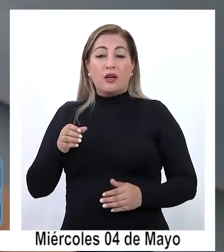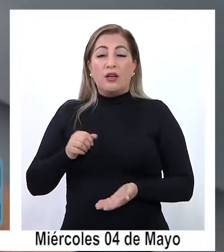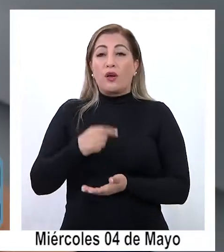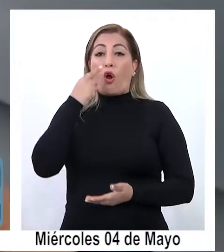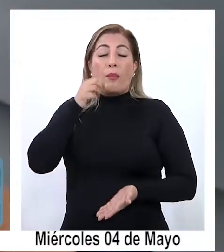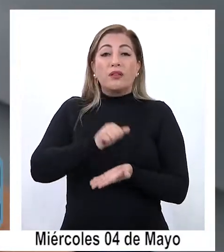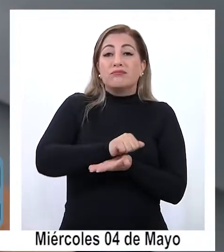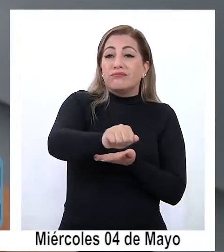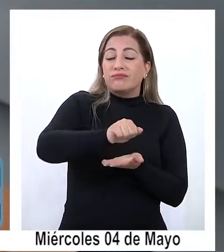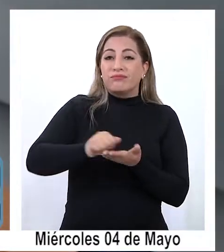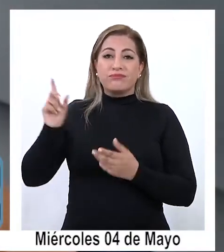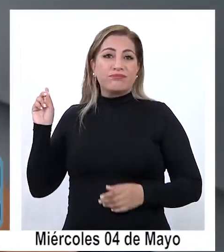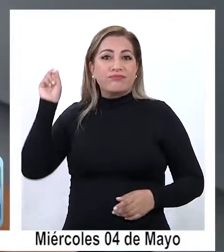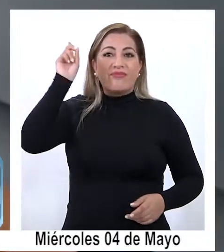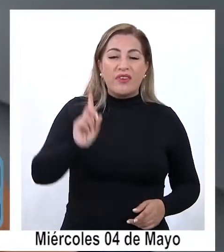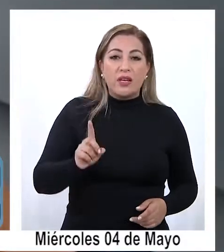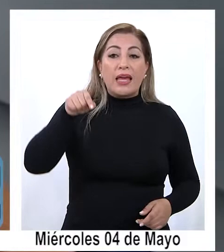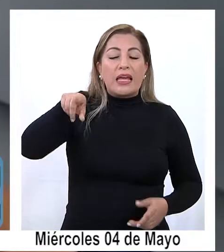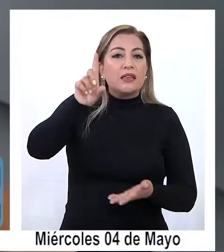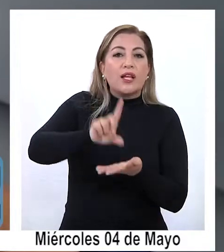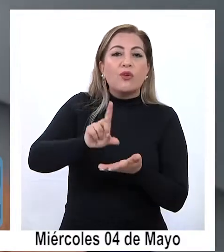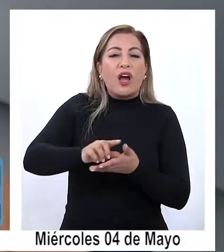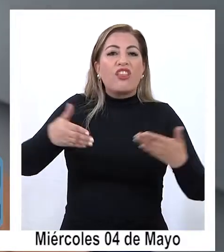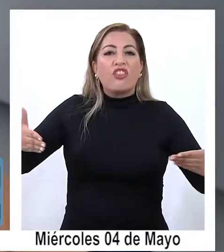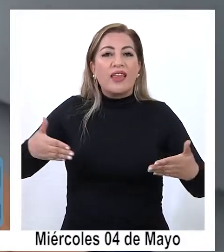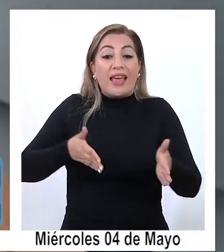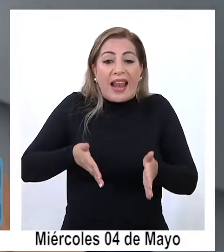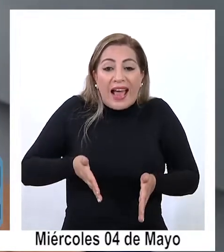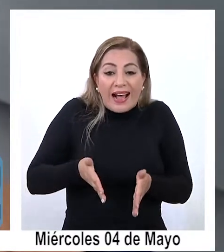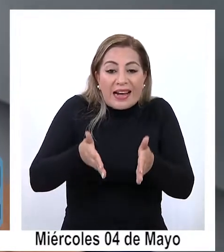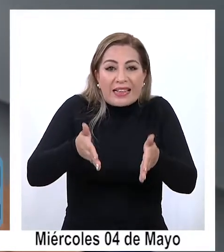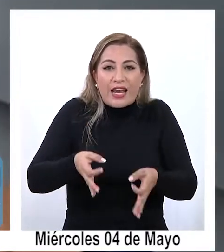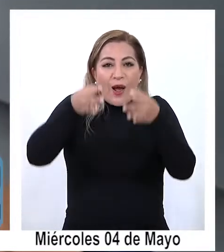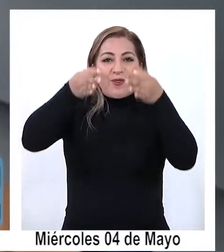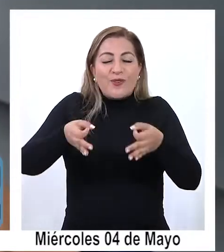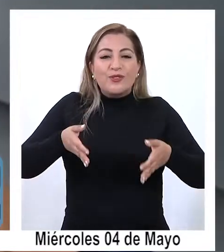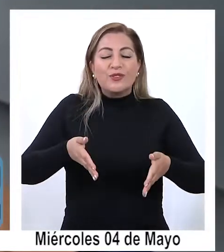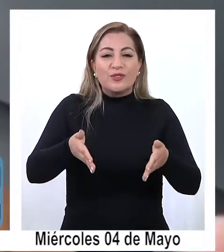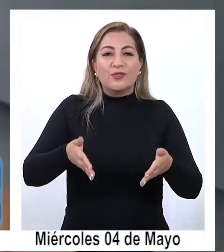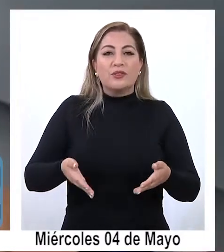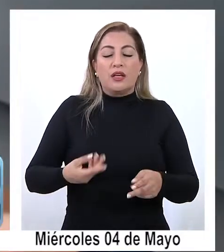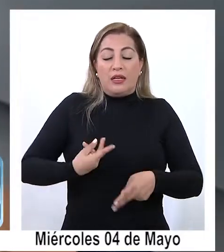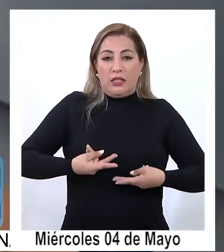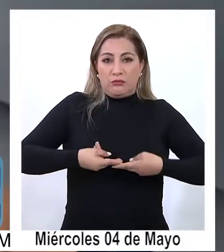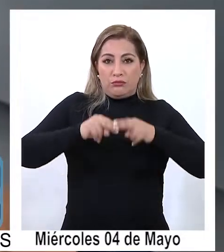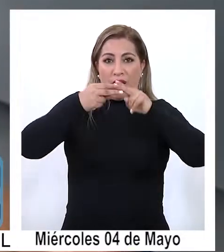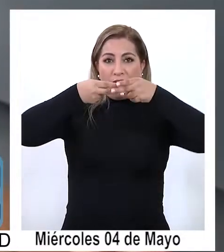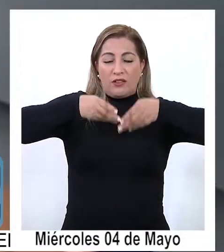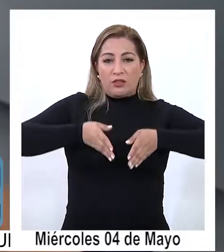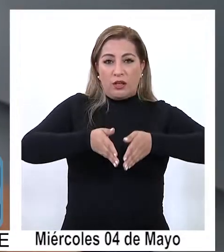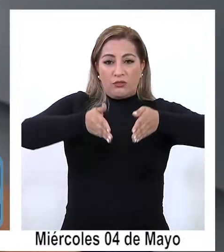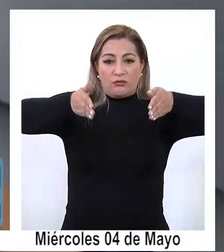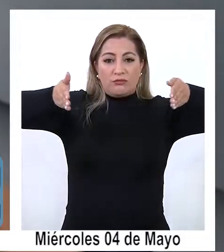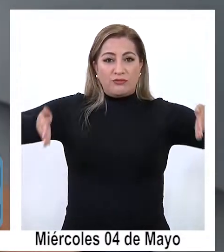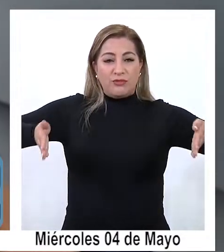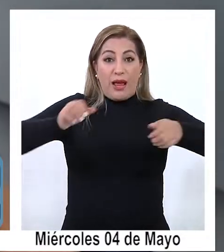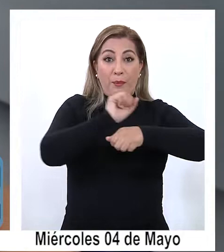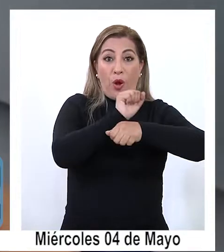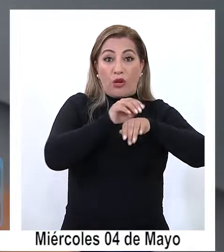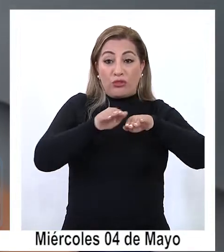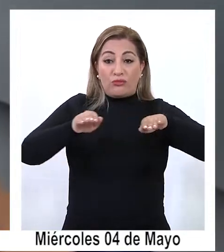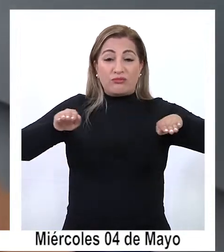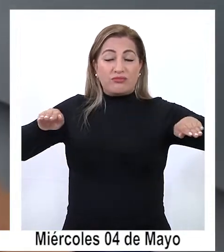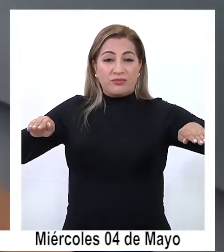arqueólogos, porque este sitio está en plena carretera. sea, estaban haciendo la construcción de la ampliación de la carretera